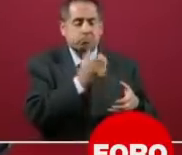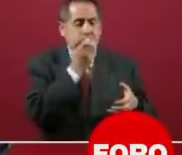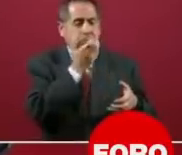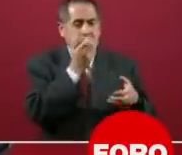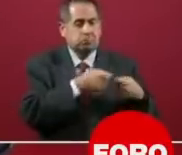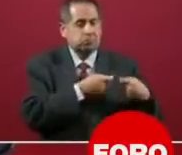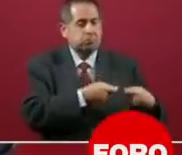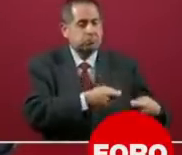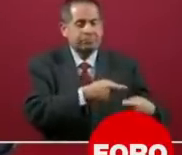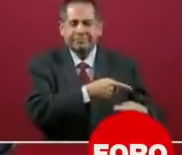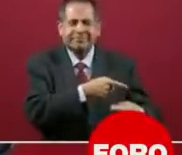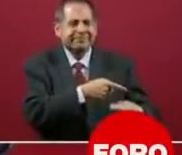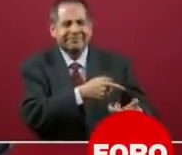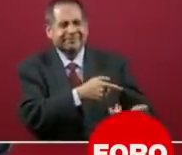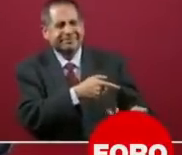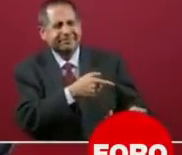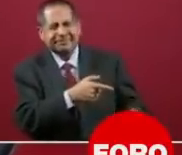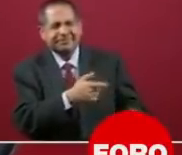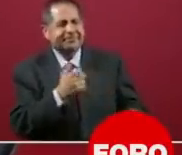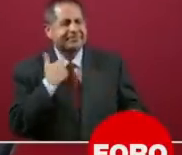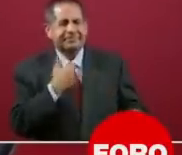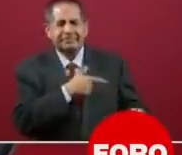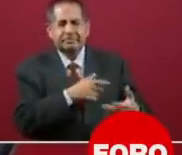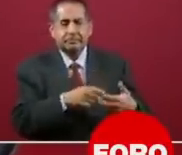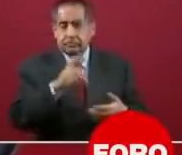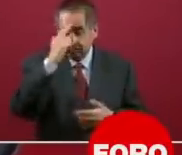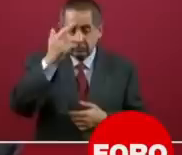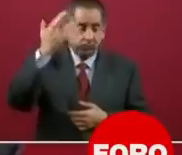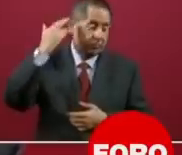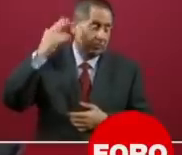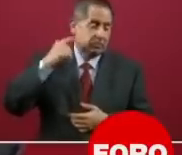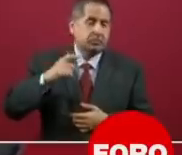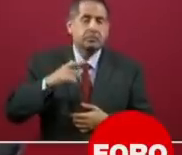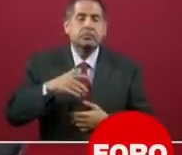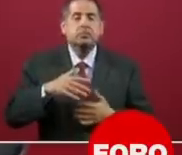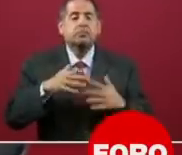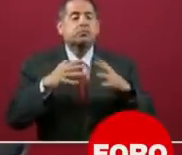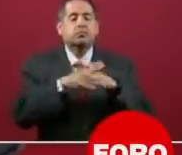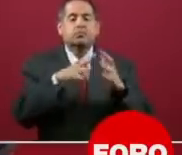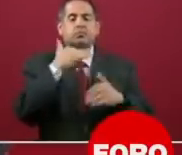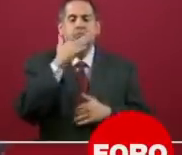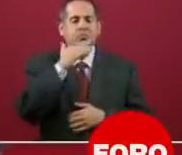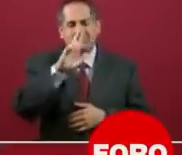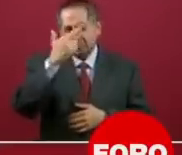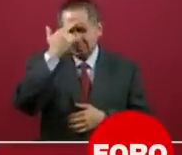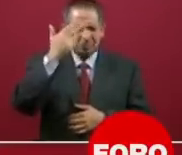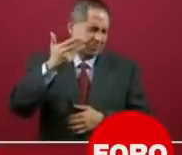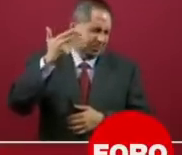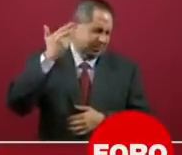Cuando las guerras sucias, ¿se acuerdan aquellos